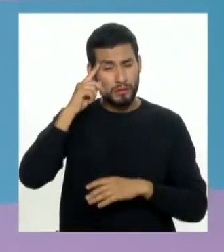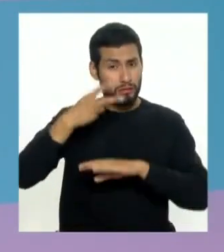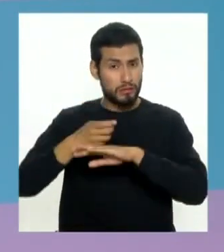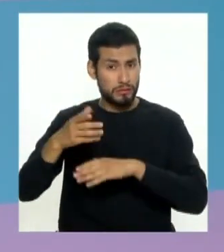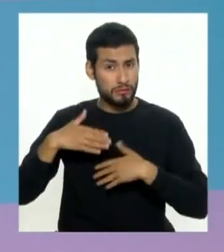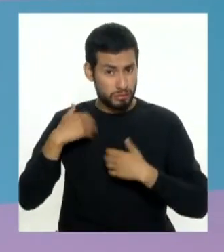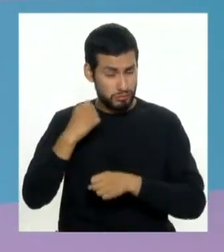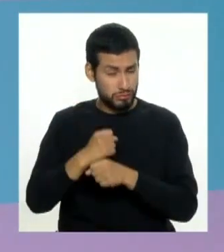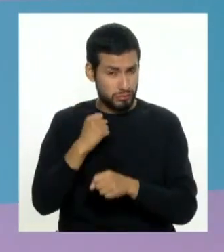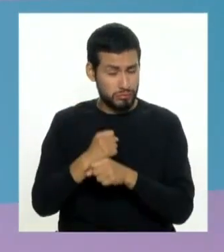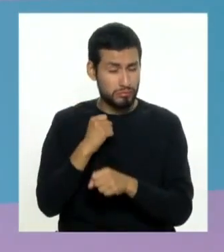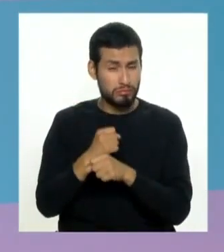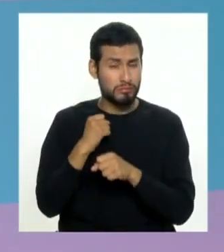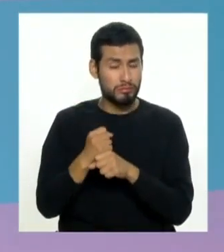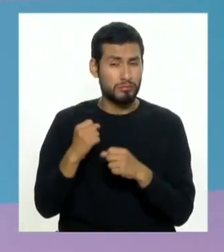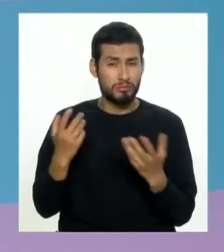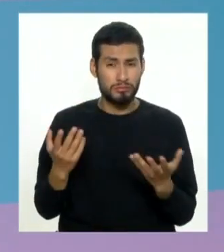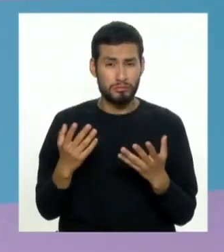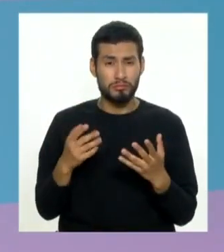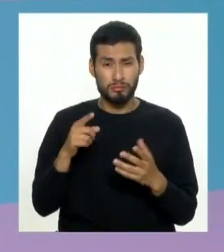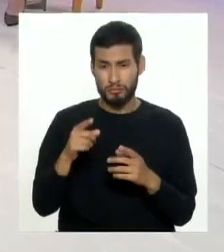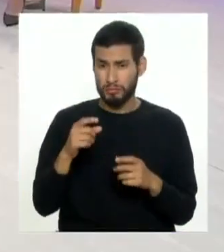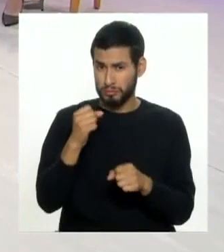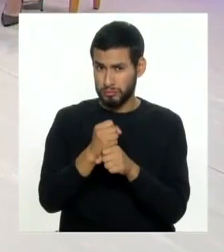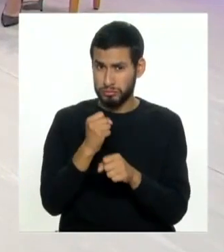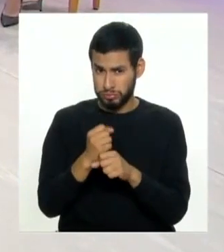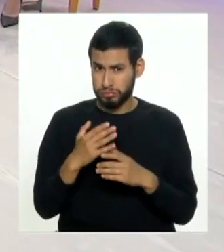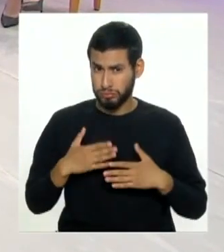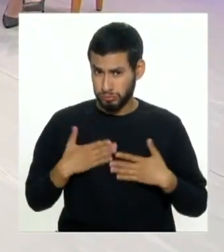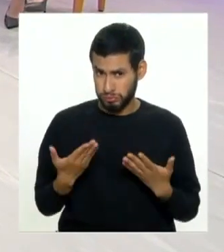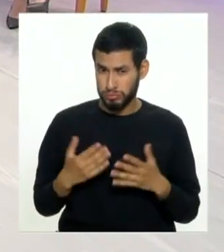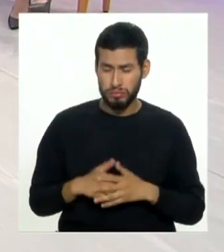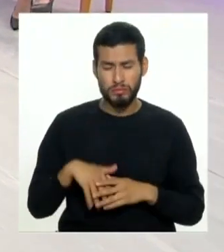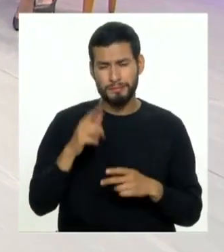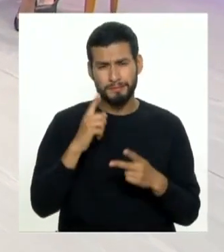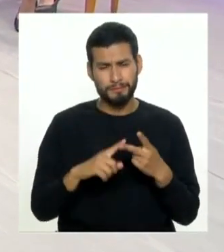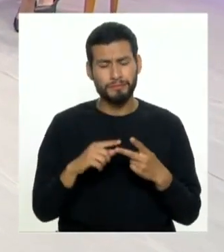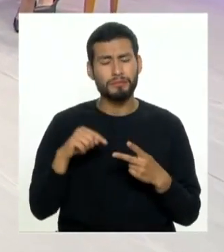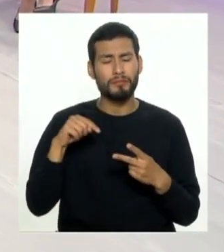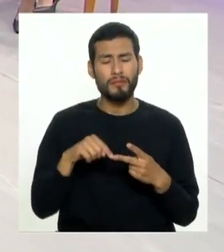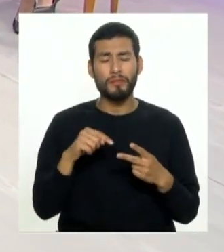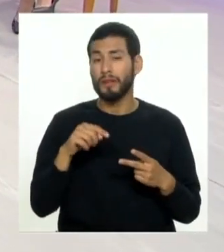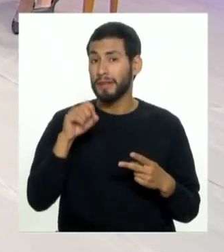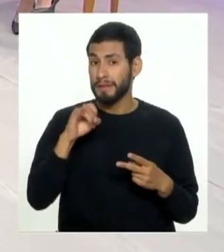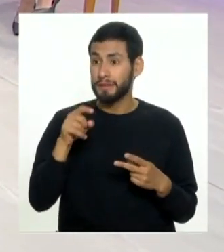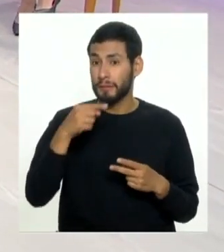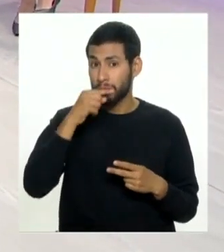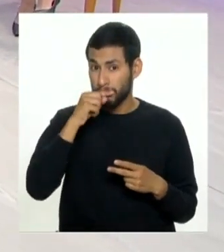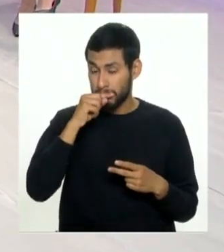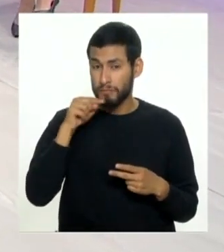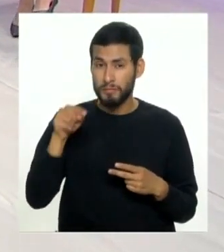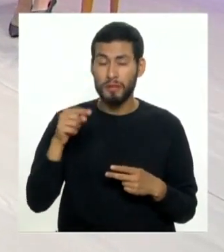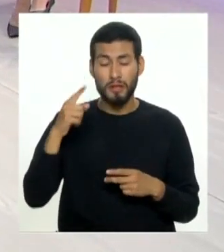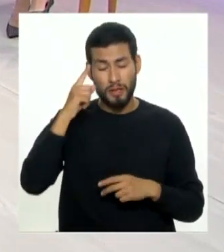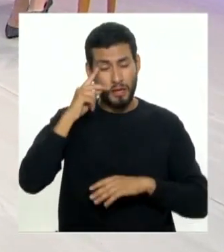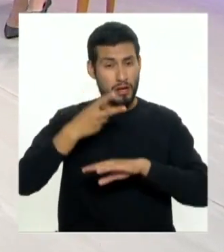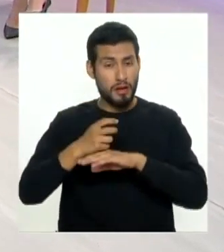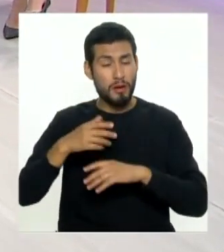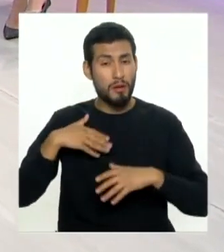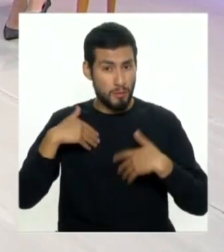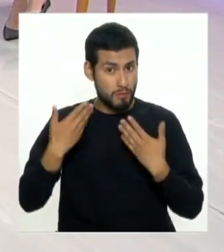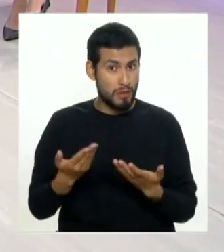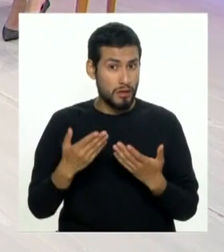pueden trabajar en un trabajo, y lo segundo es si es que las mujeres que sufren de epilepsia